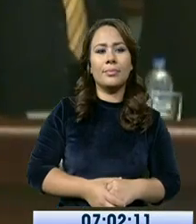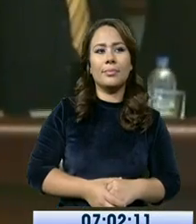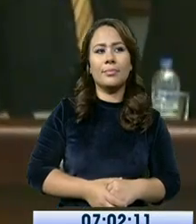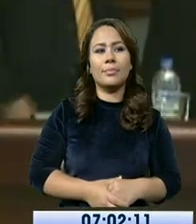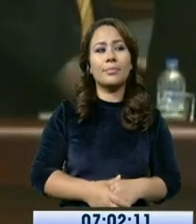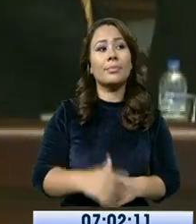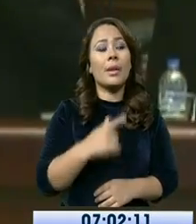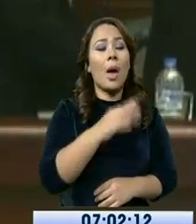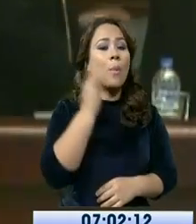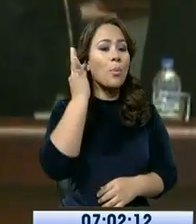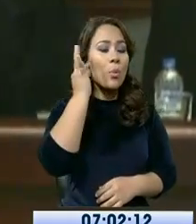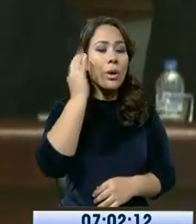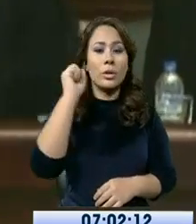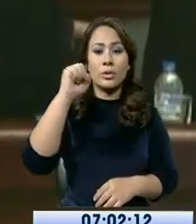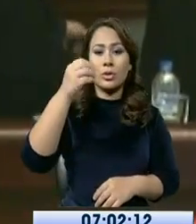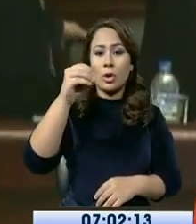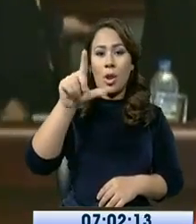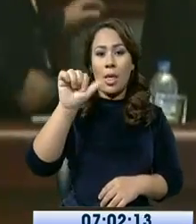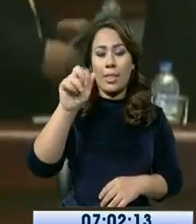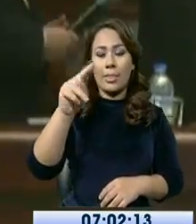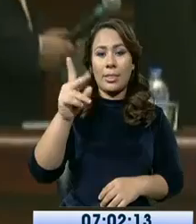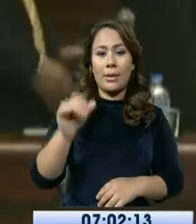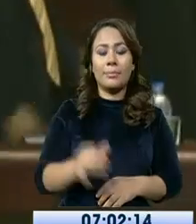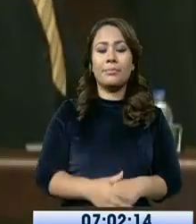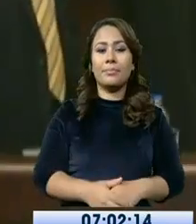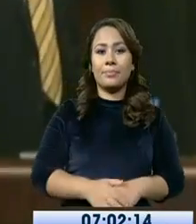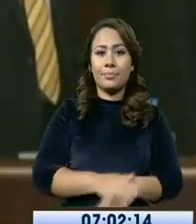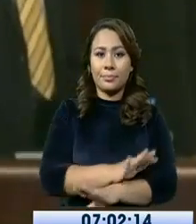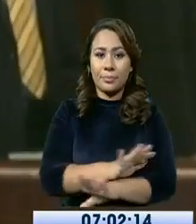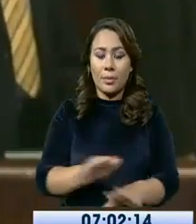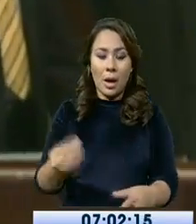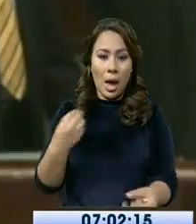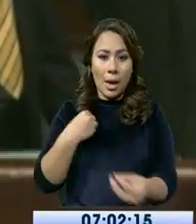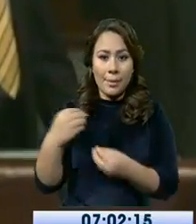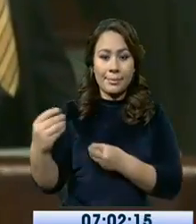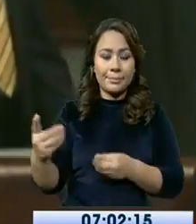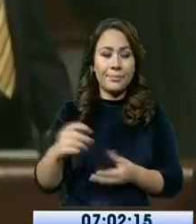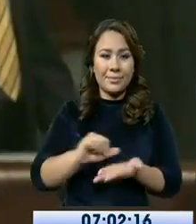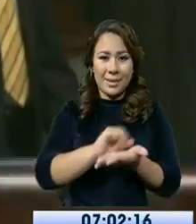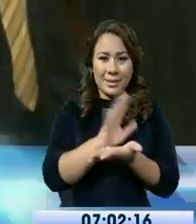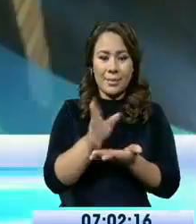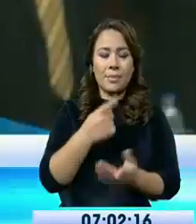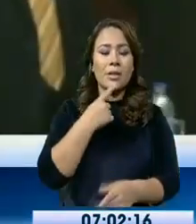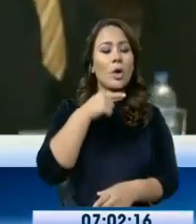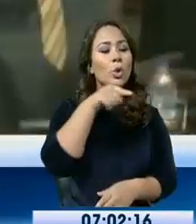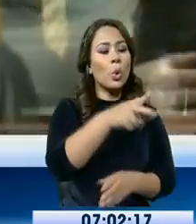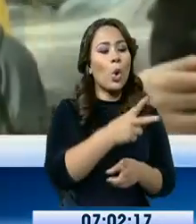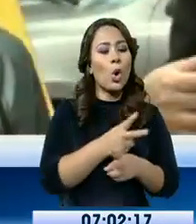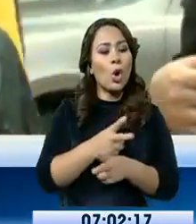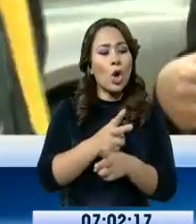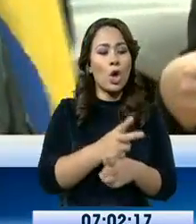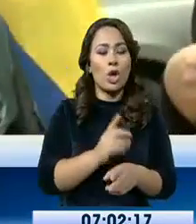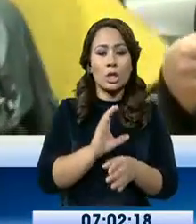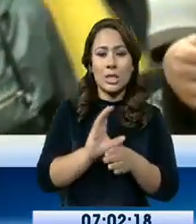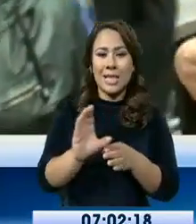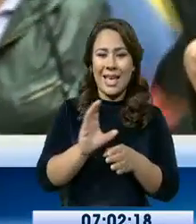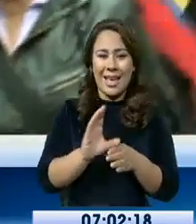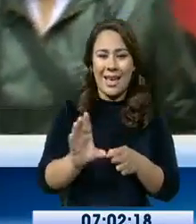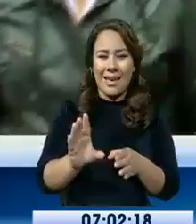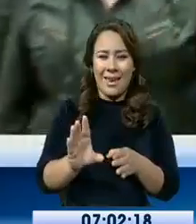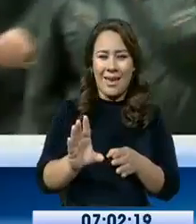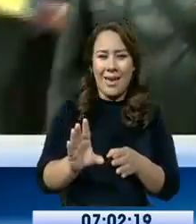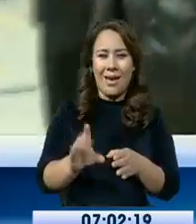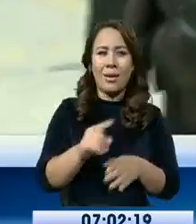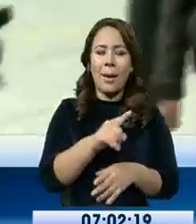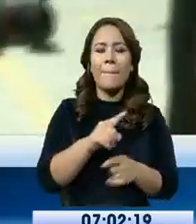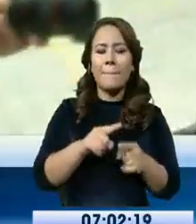Señora Marta Solanda Goyes. Ni bien fue posesionada por el Pleno de la Asamblea Nacional como consejera suplente, Solanda Goyes, acompañada